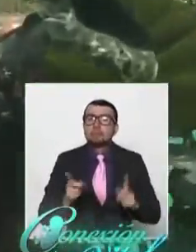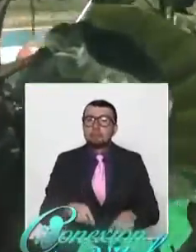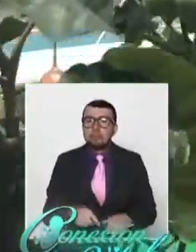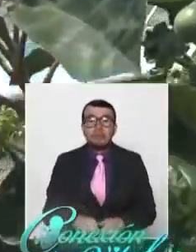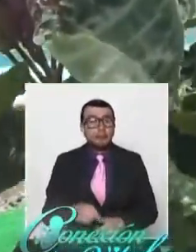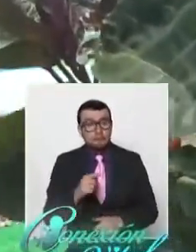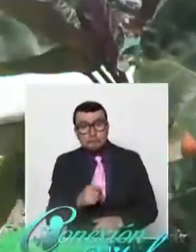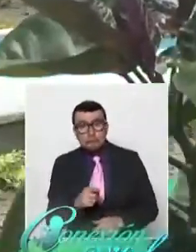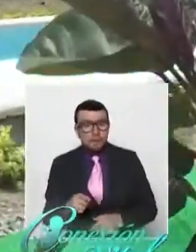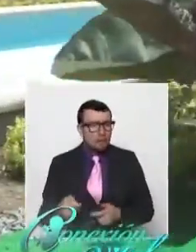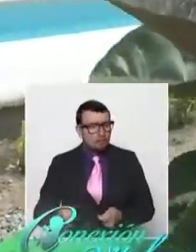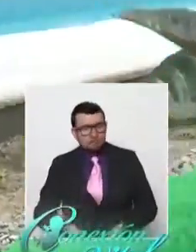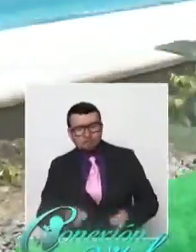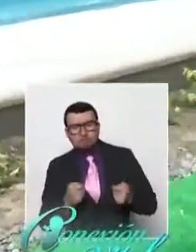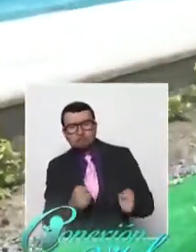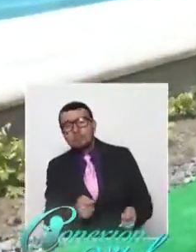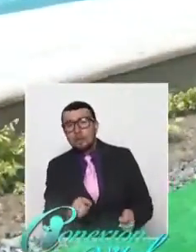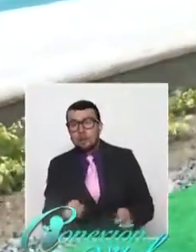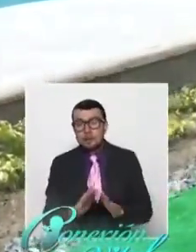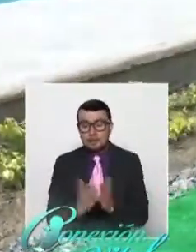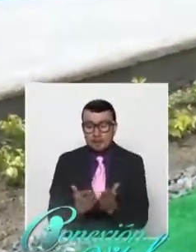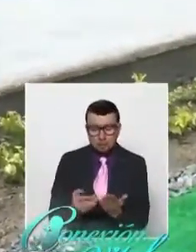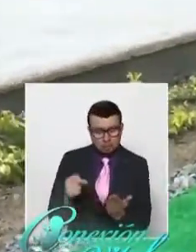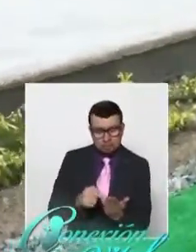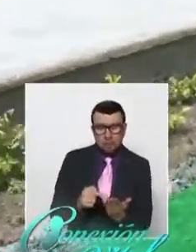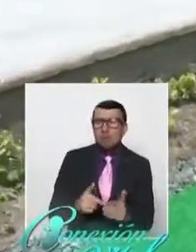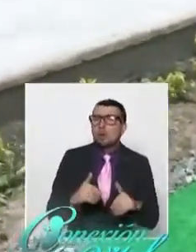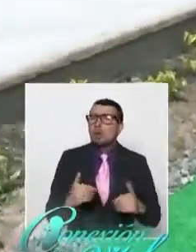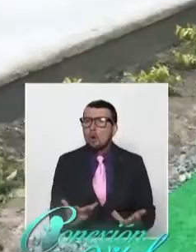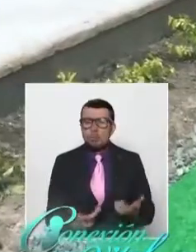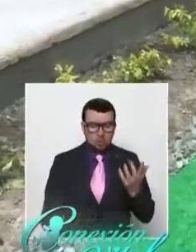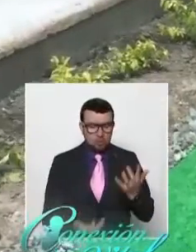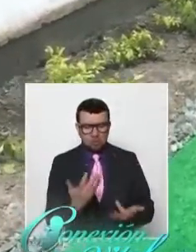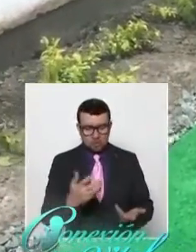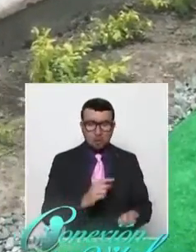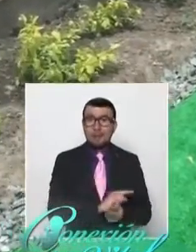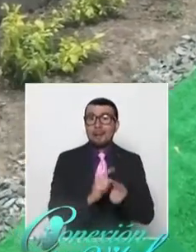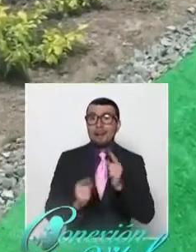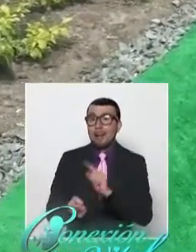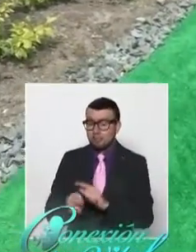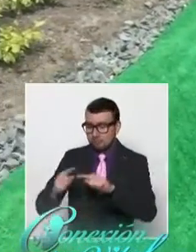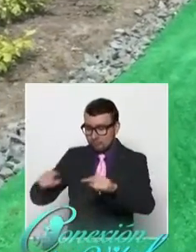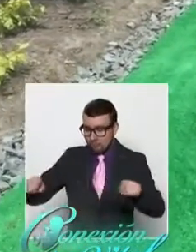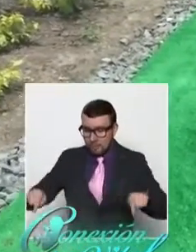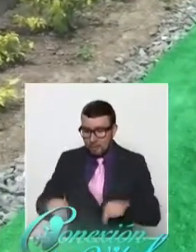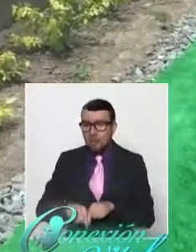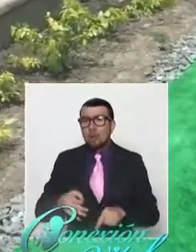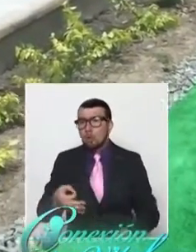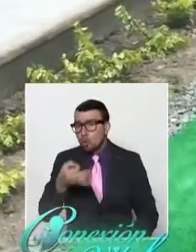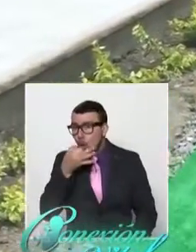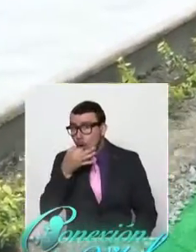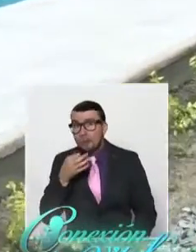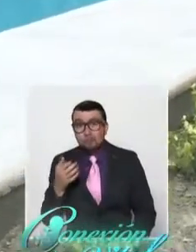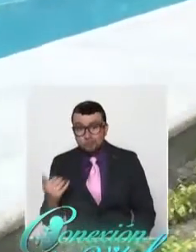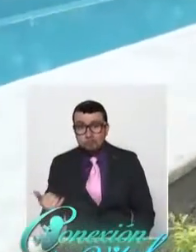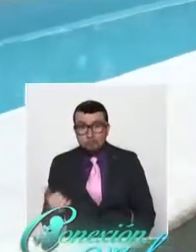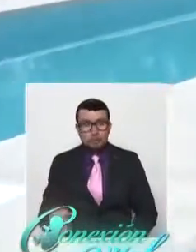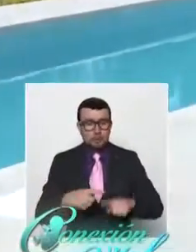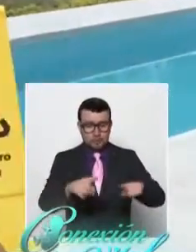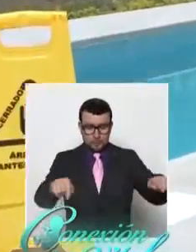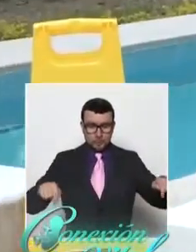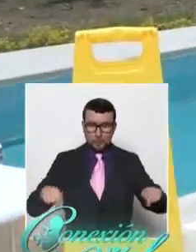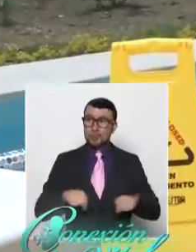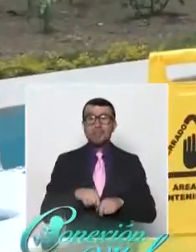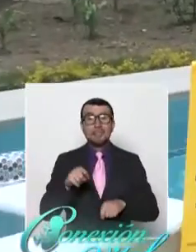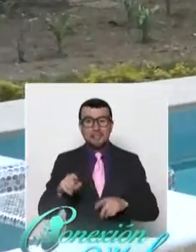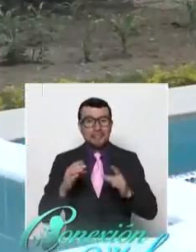los pacientes el libro de cómo hacer de la cocina una farmacia. En estas camillas especiales es donde se hace el secado del barro,